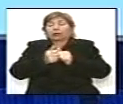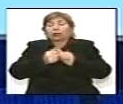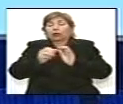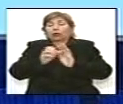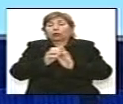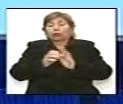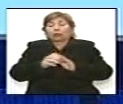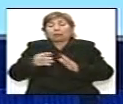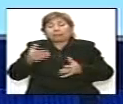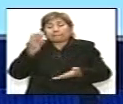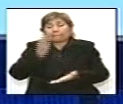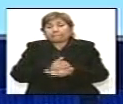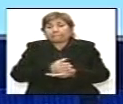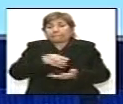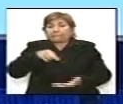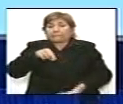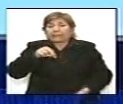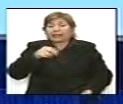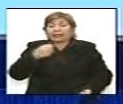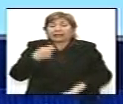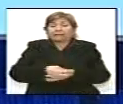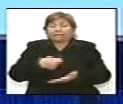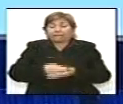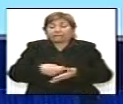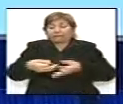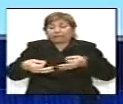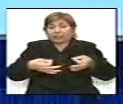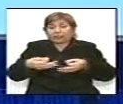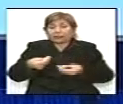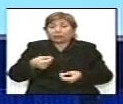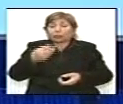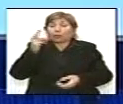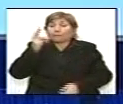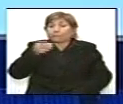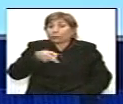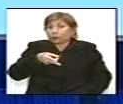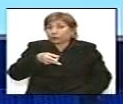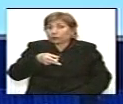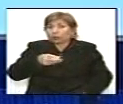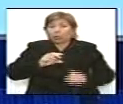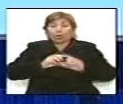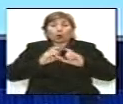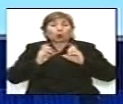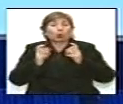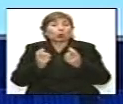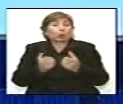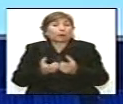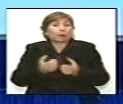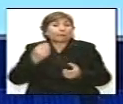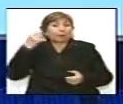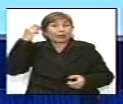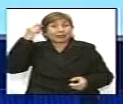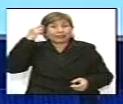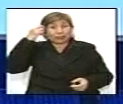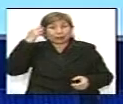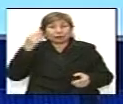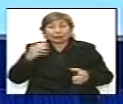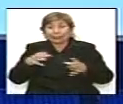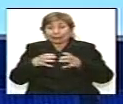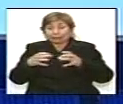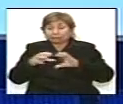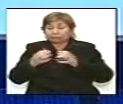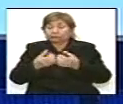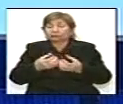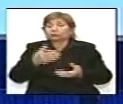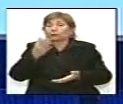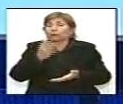penal e incorpora el delito de financiamiento prohibido de organizaciones políticas el debate de los proyectos de reforma se encuentra en